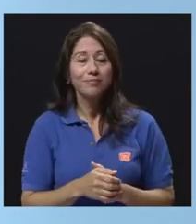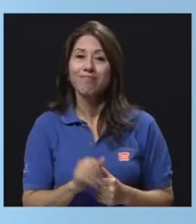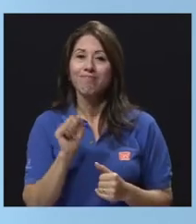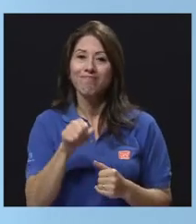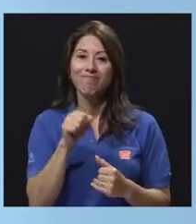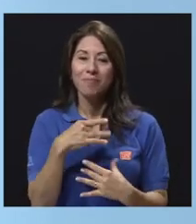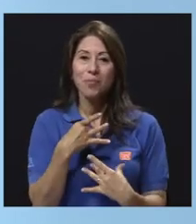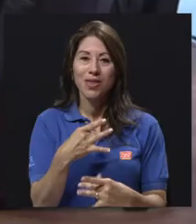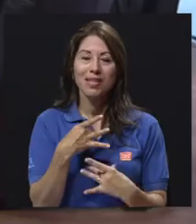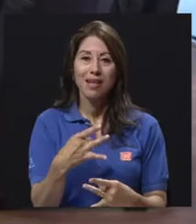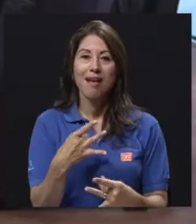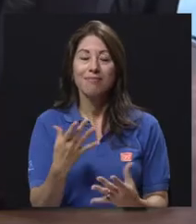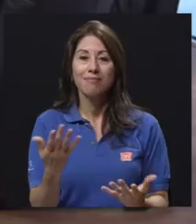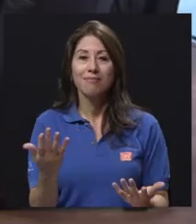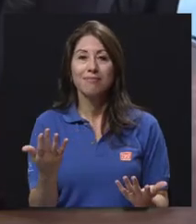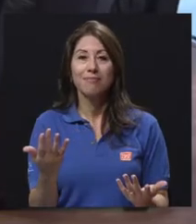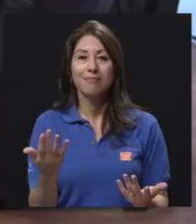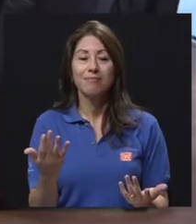Es muy interesante cómo